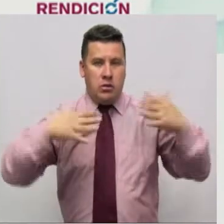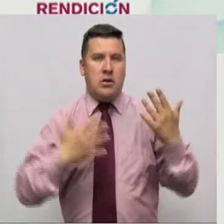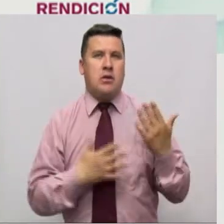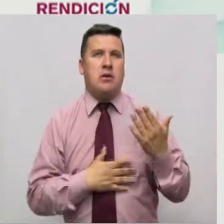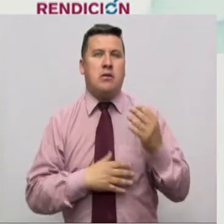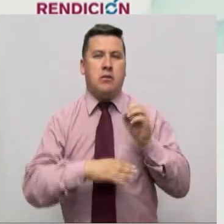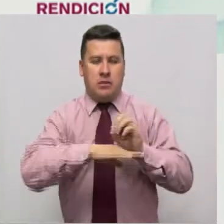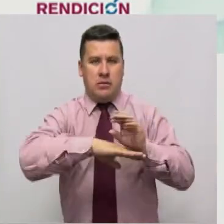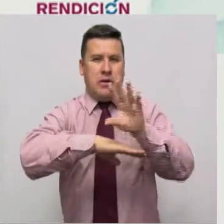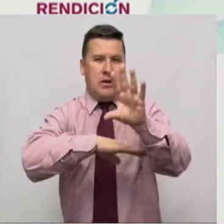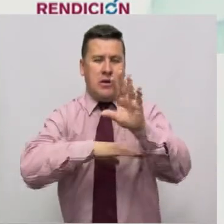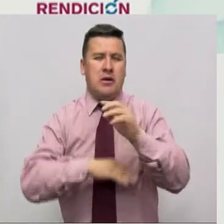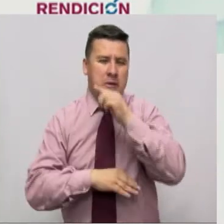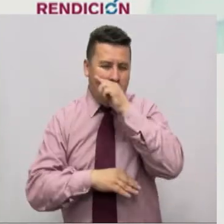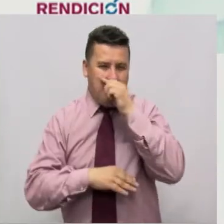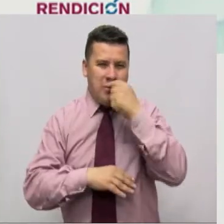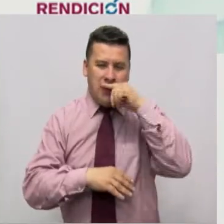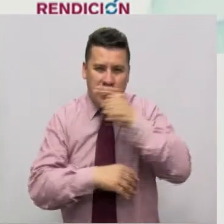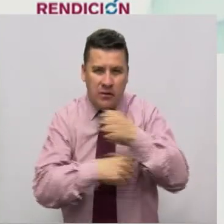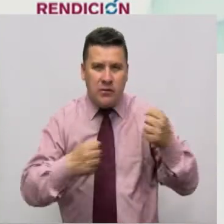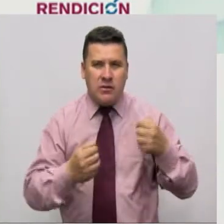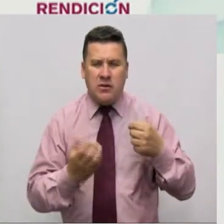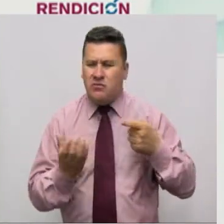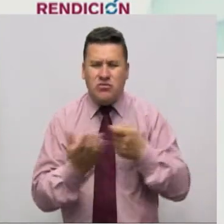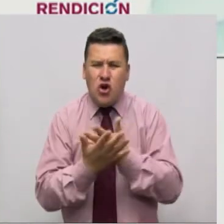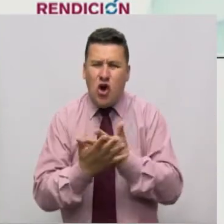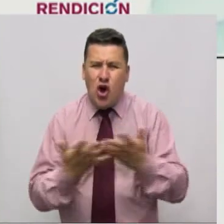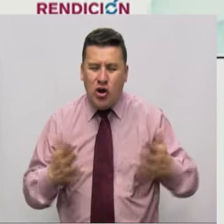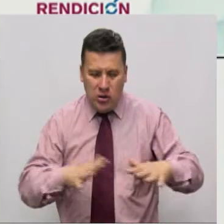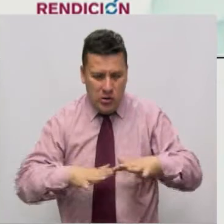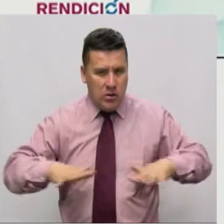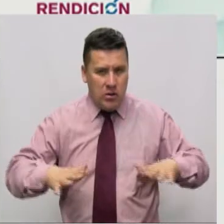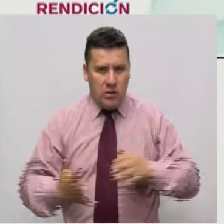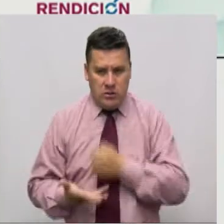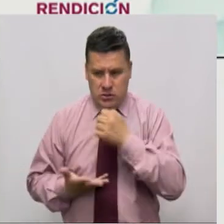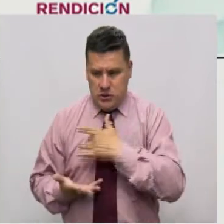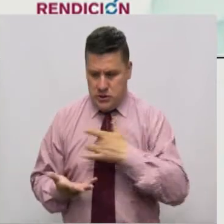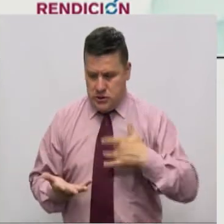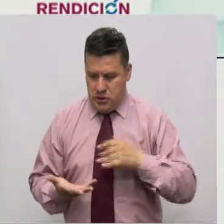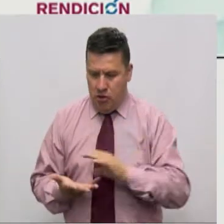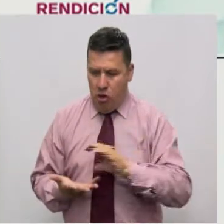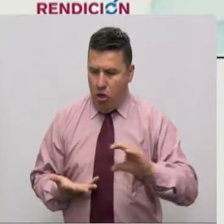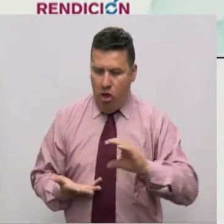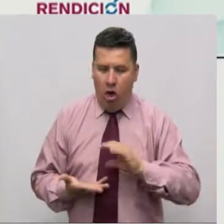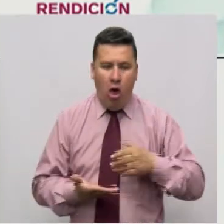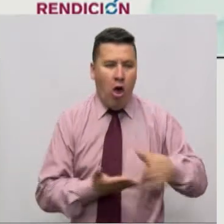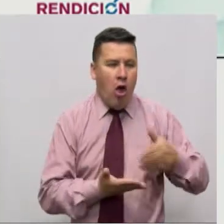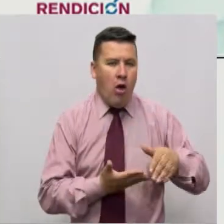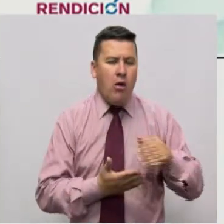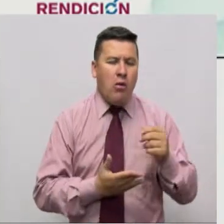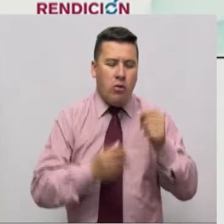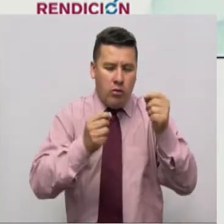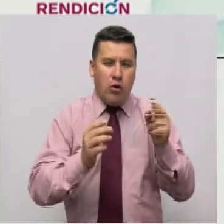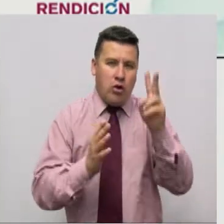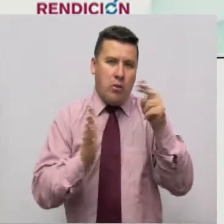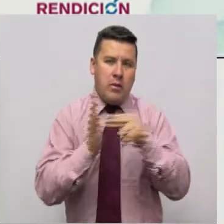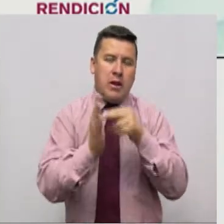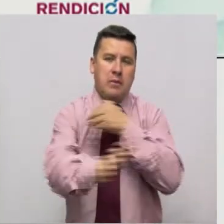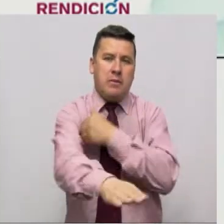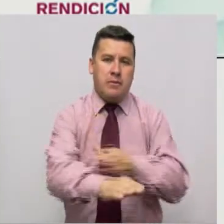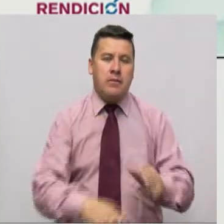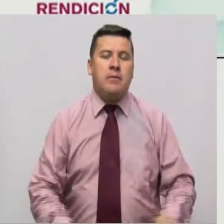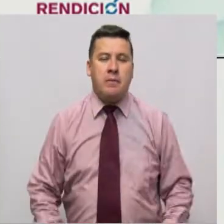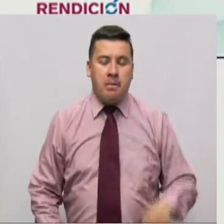acondicionados, videobins, neveras, taladros y otros enseres de los recursos de la salud por más de 2.000 millones de